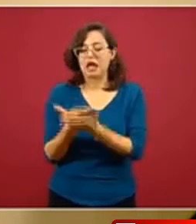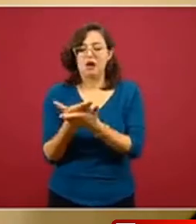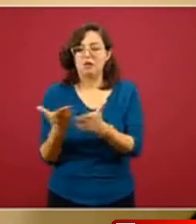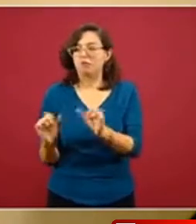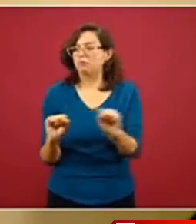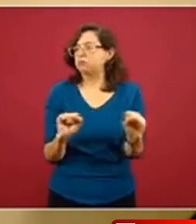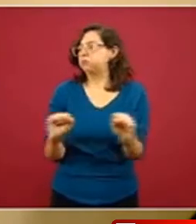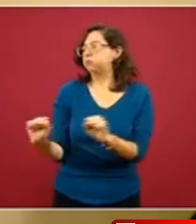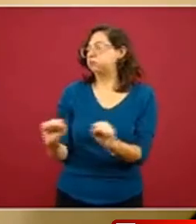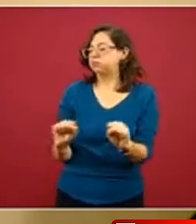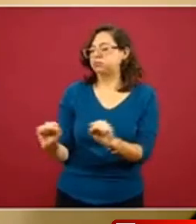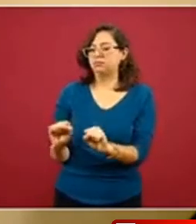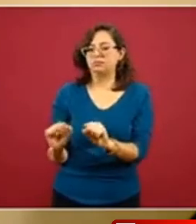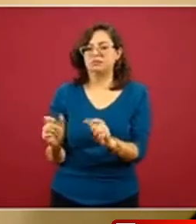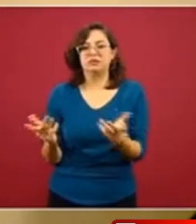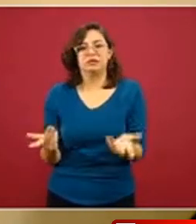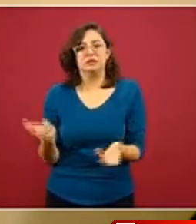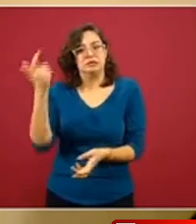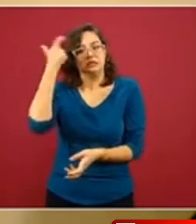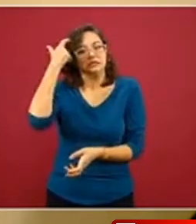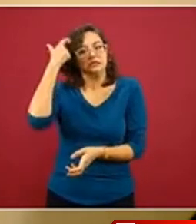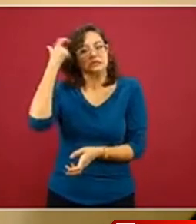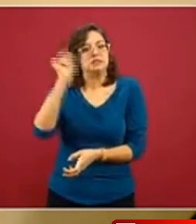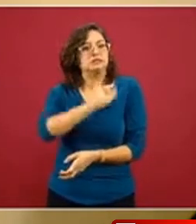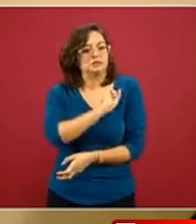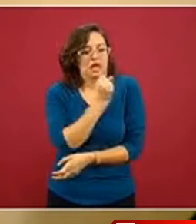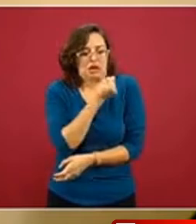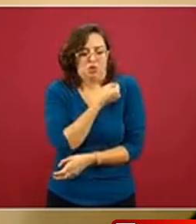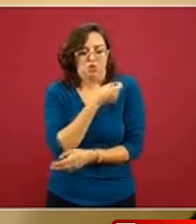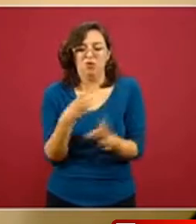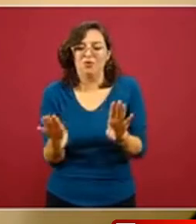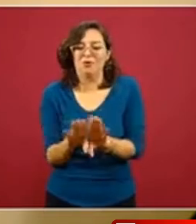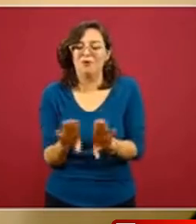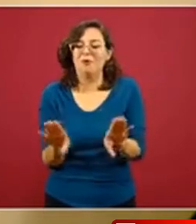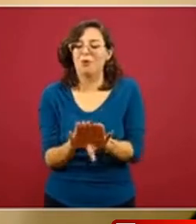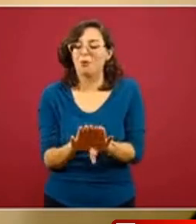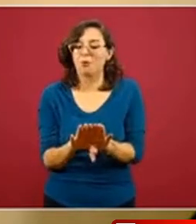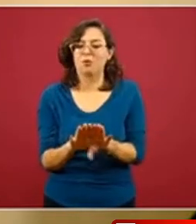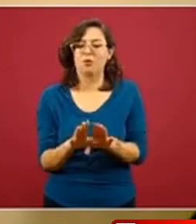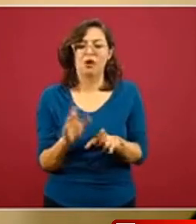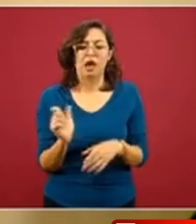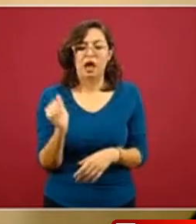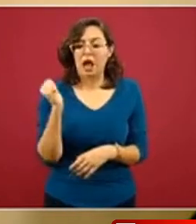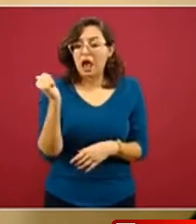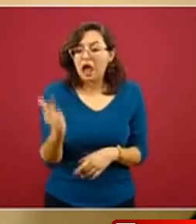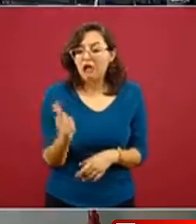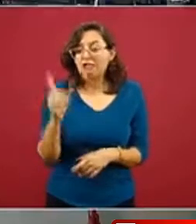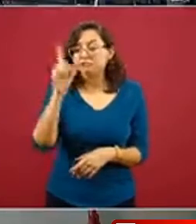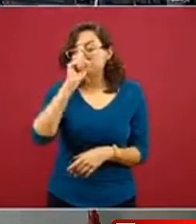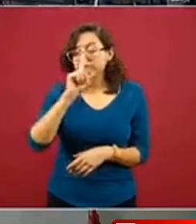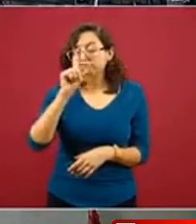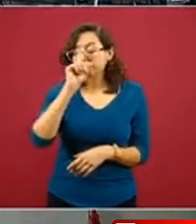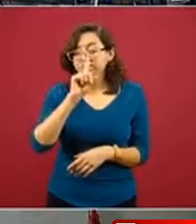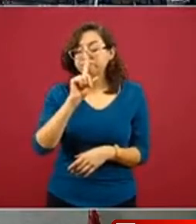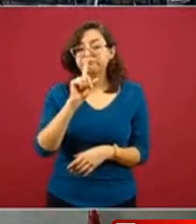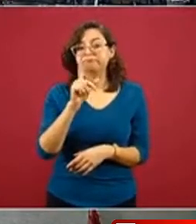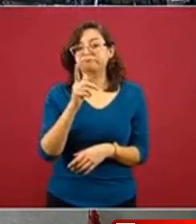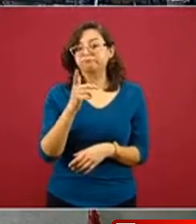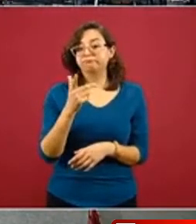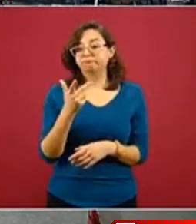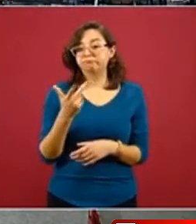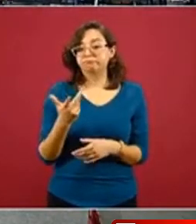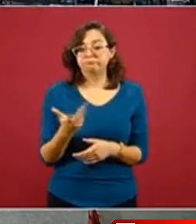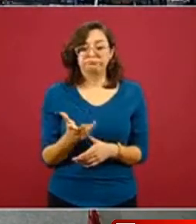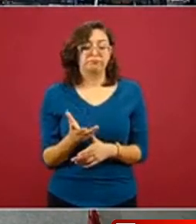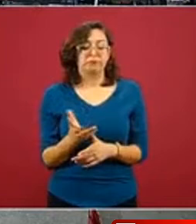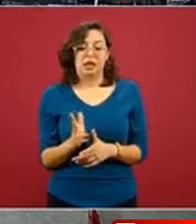¿no? Sobre la salud mental, si tienen pensado algunos consejos, además de la ayuda que